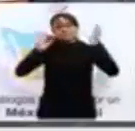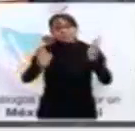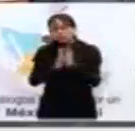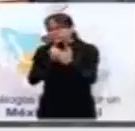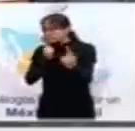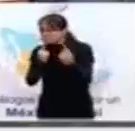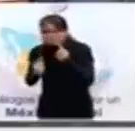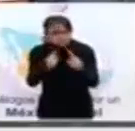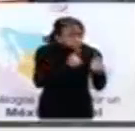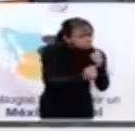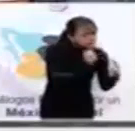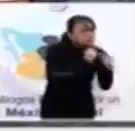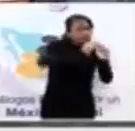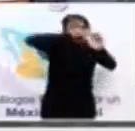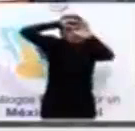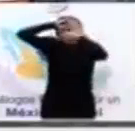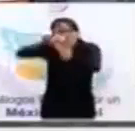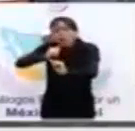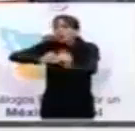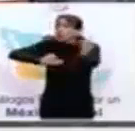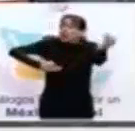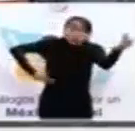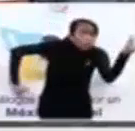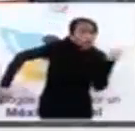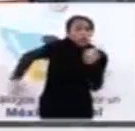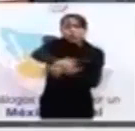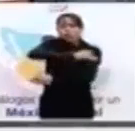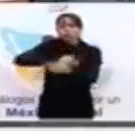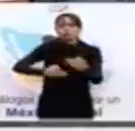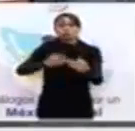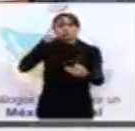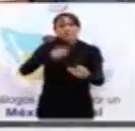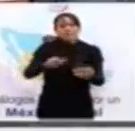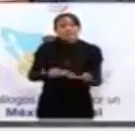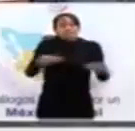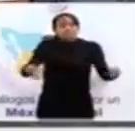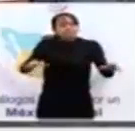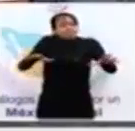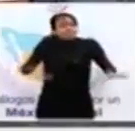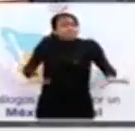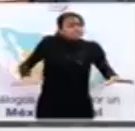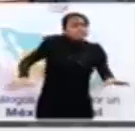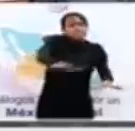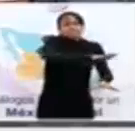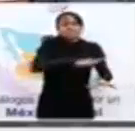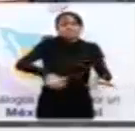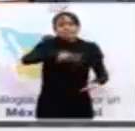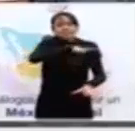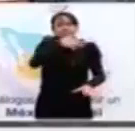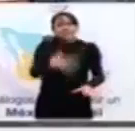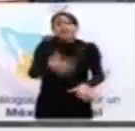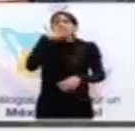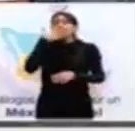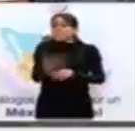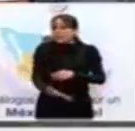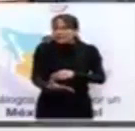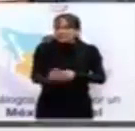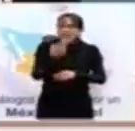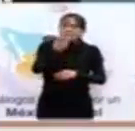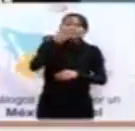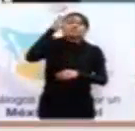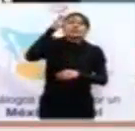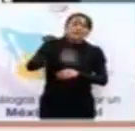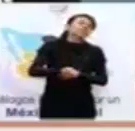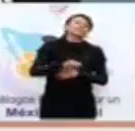de generación de estructura de colegiados territorializada, crea un tema o establece un tema, que es el tema de los